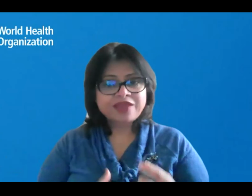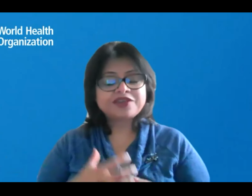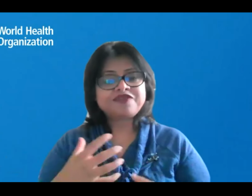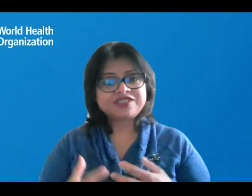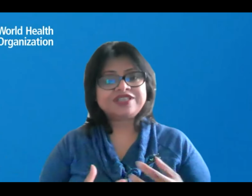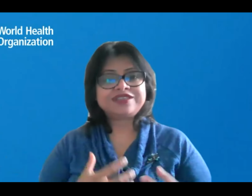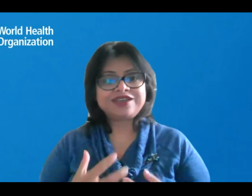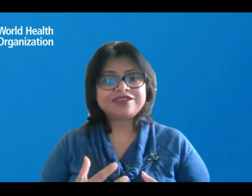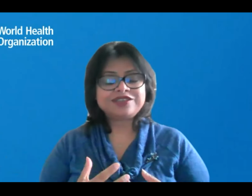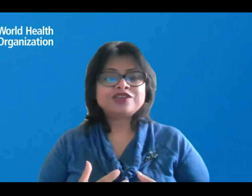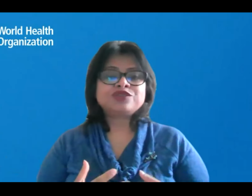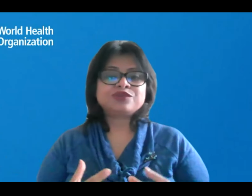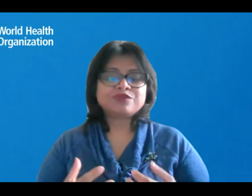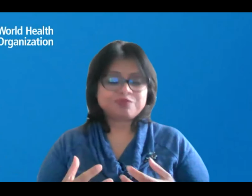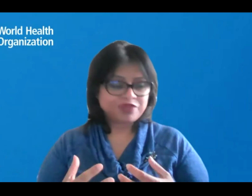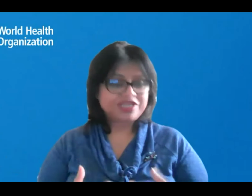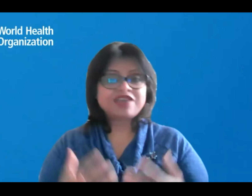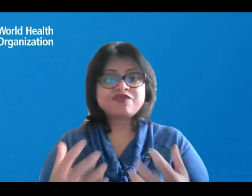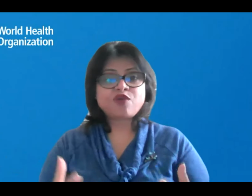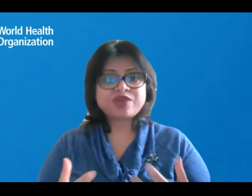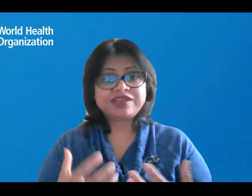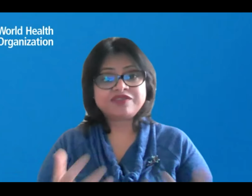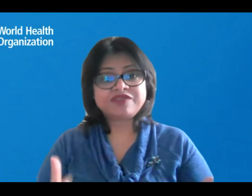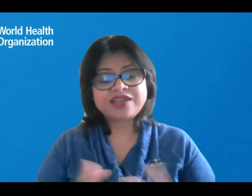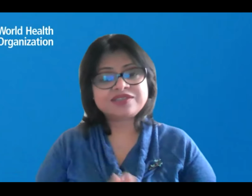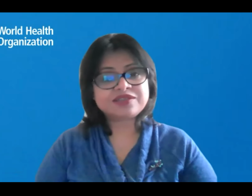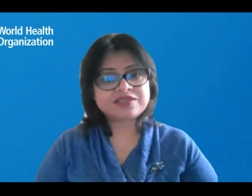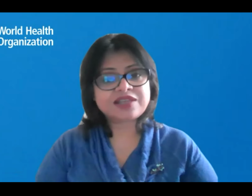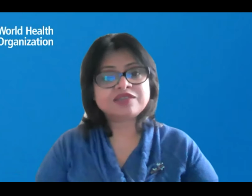de la sociedad, va a facilitar